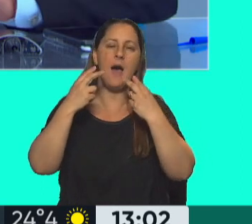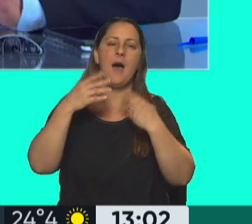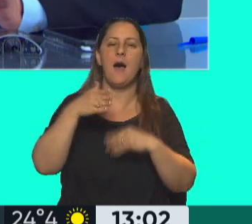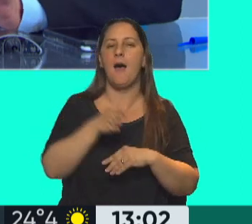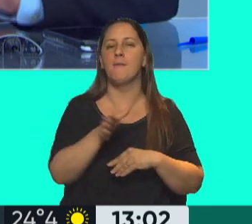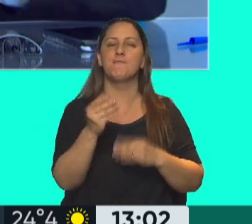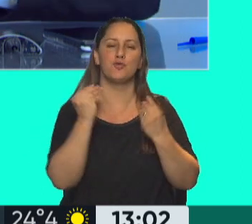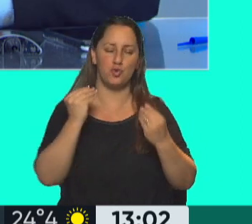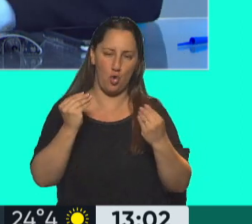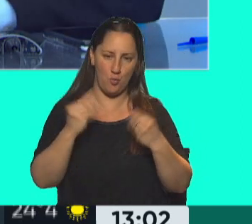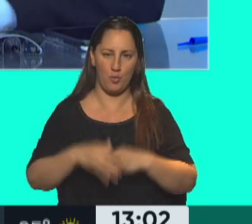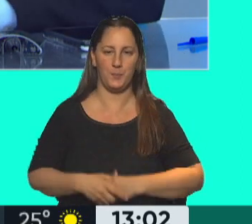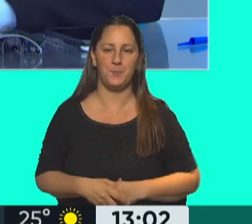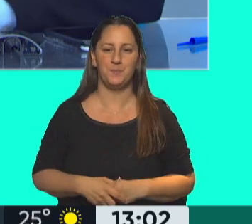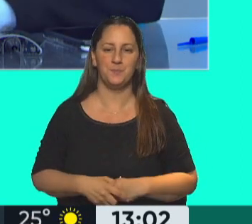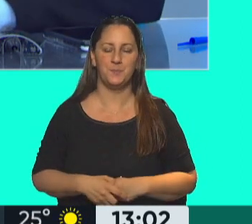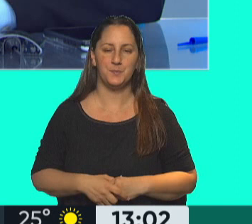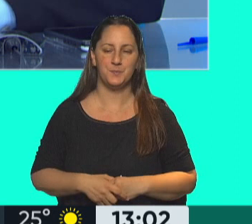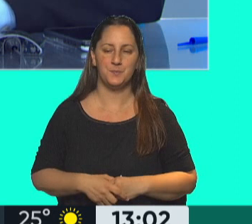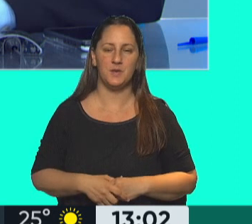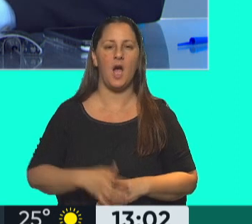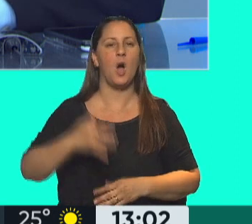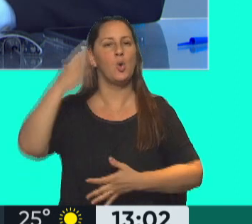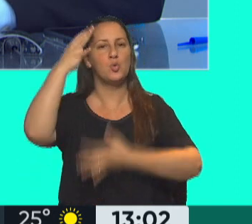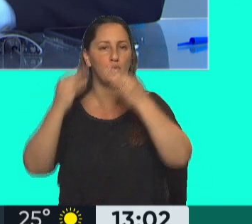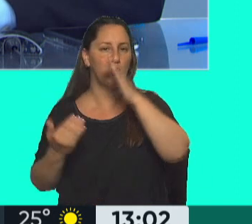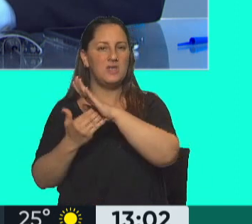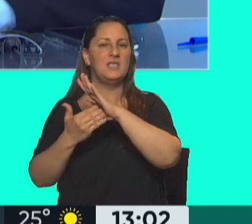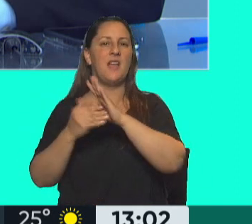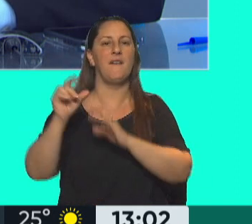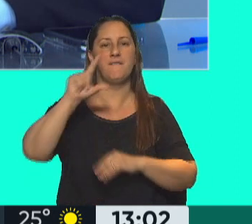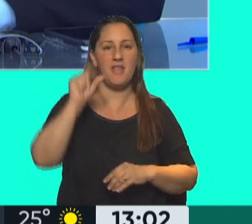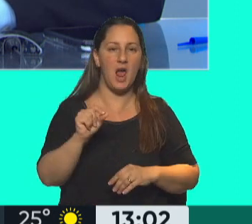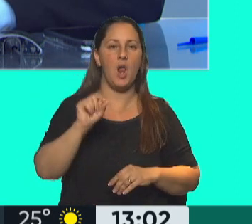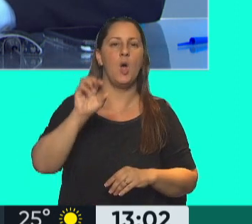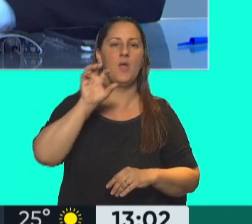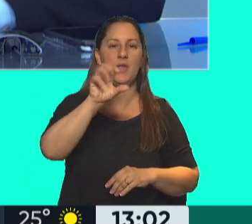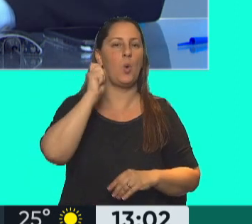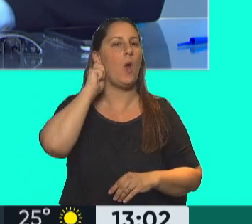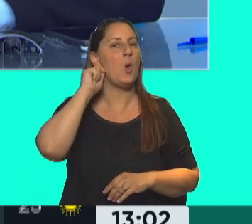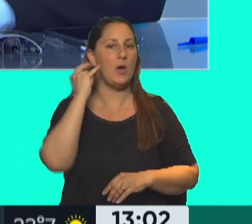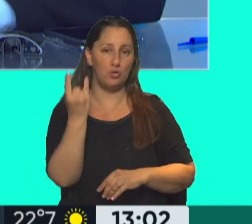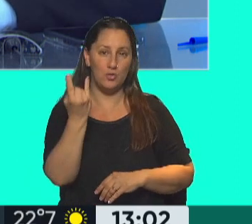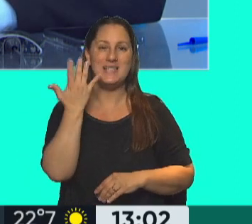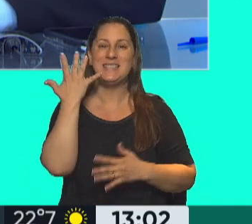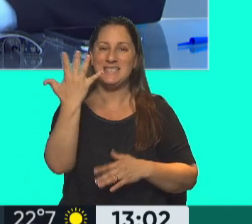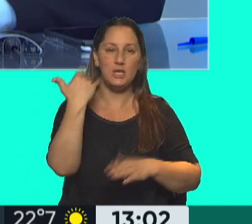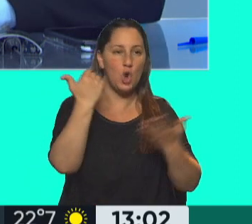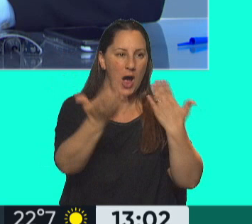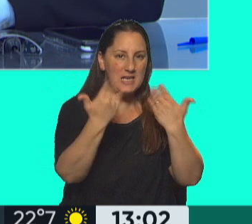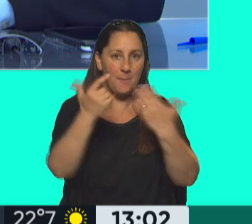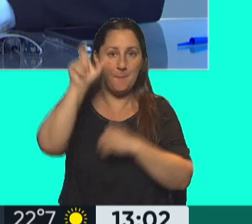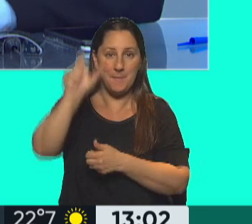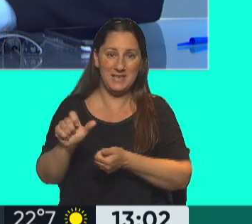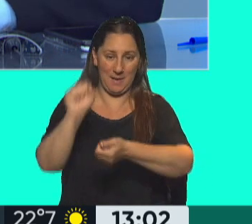cosa? Por dónde se trata. Pero ya intervino el Juzgado Federal de Gualeguaychú, se hicieron 5 allanamientos. No hay detenidos, pero hay